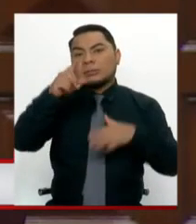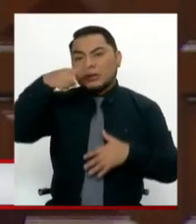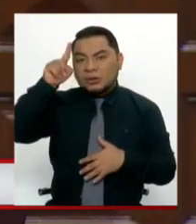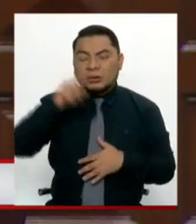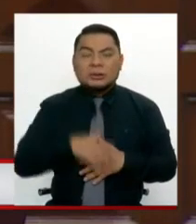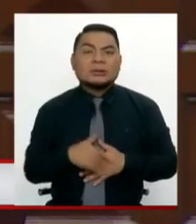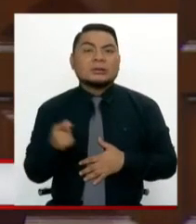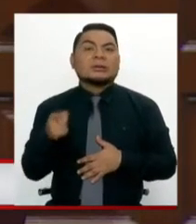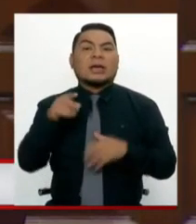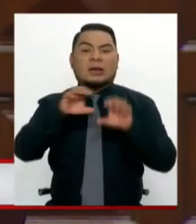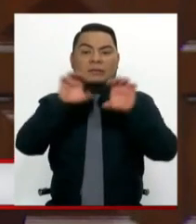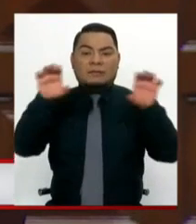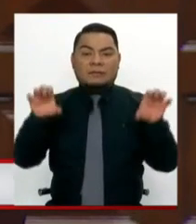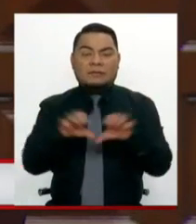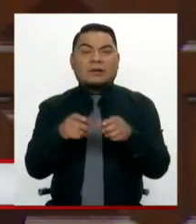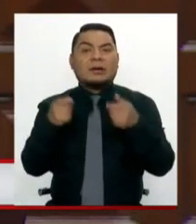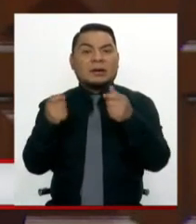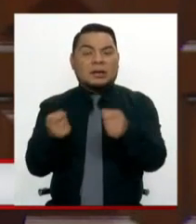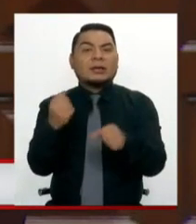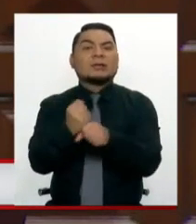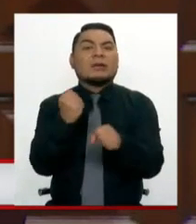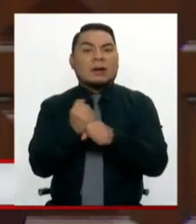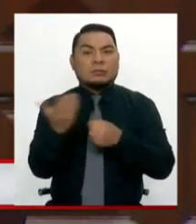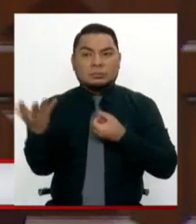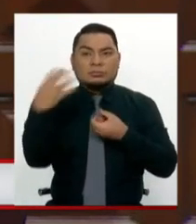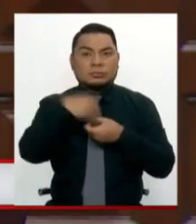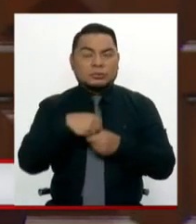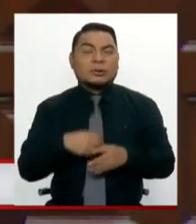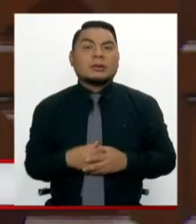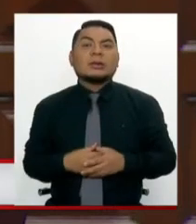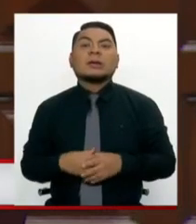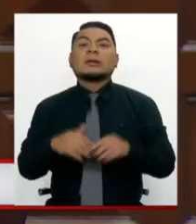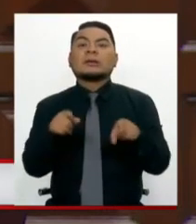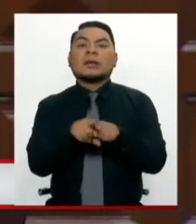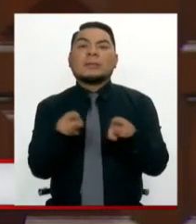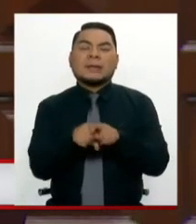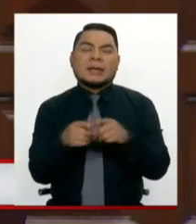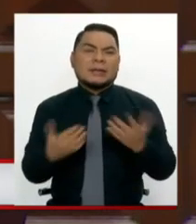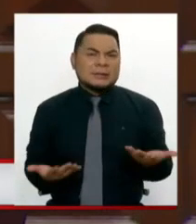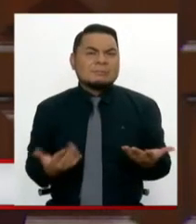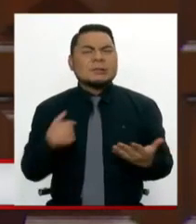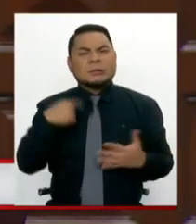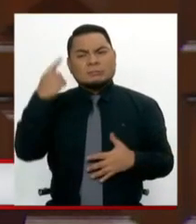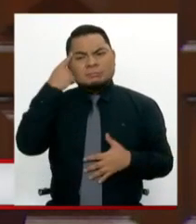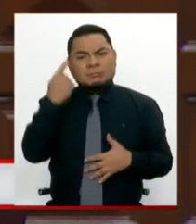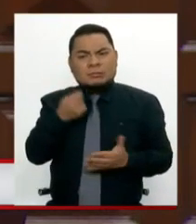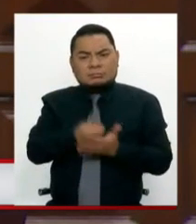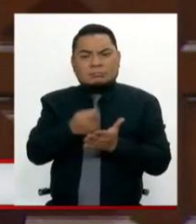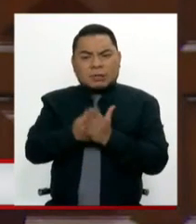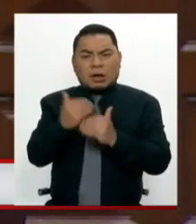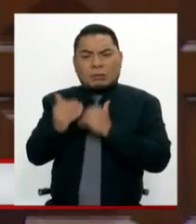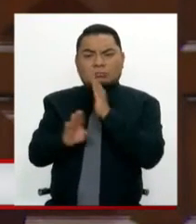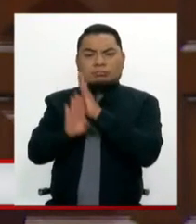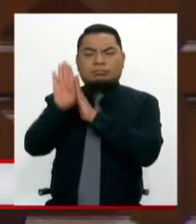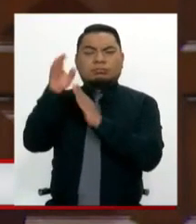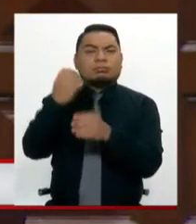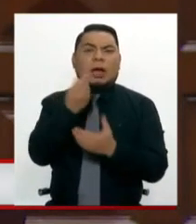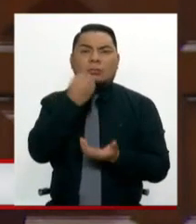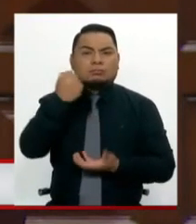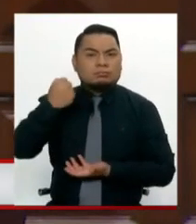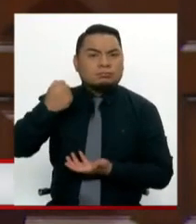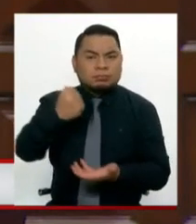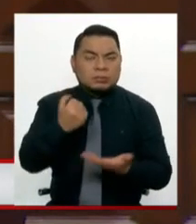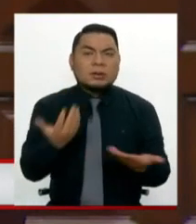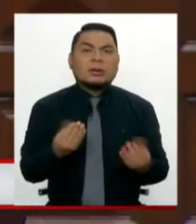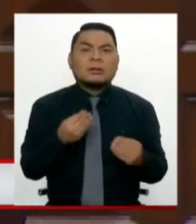millones de certificados únicos laborales. Asimismo, considerando el alza de precios de la canasta básica